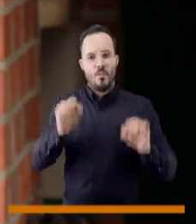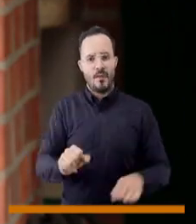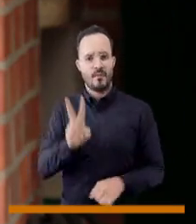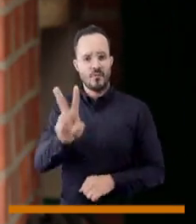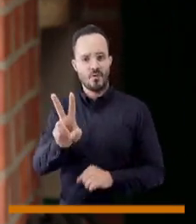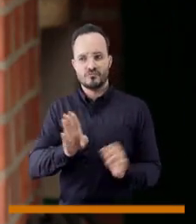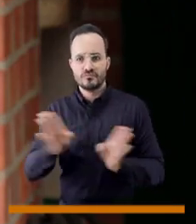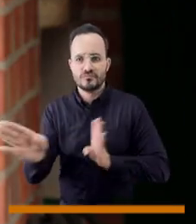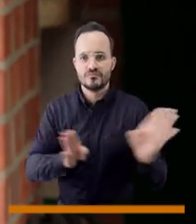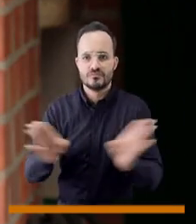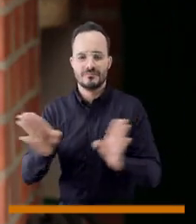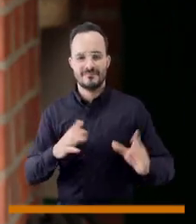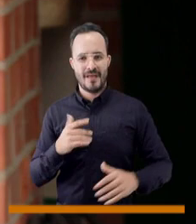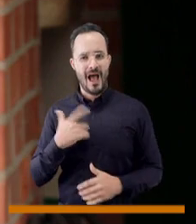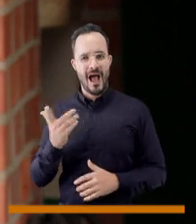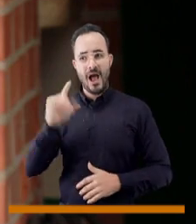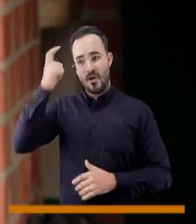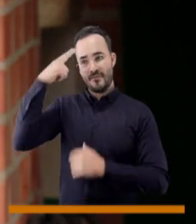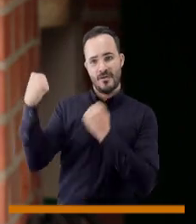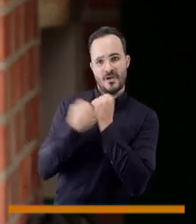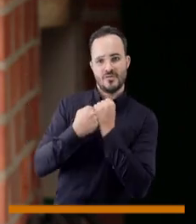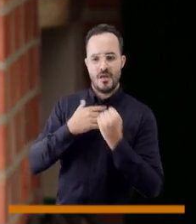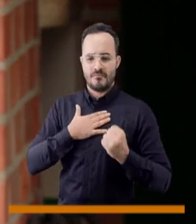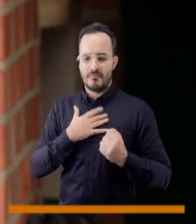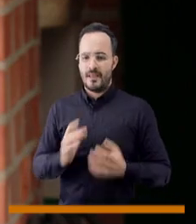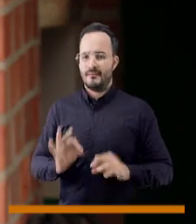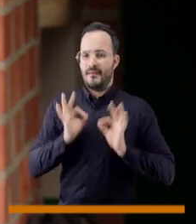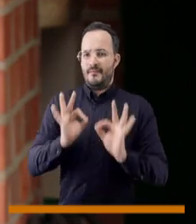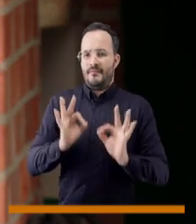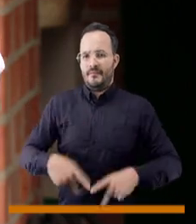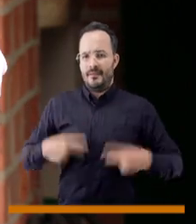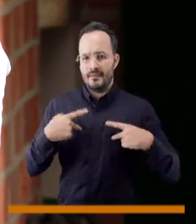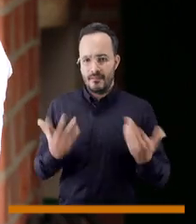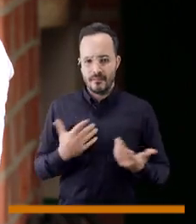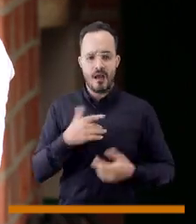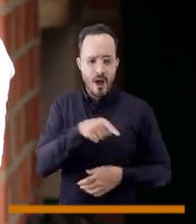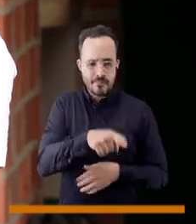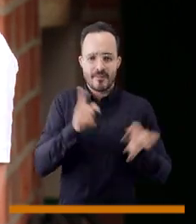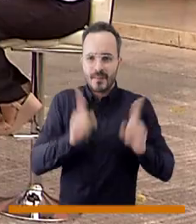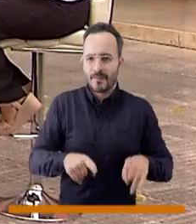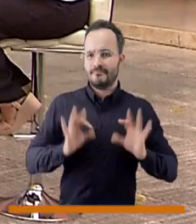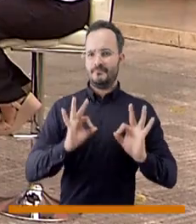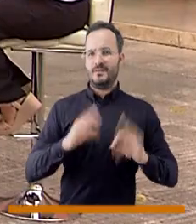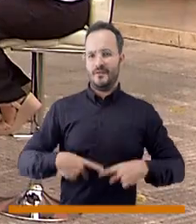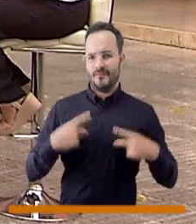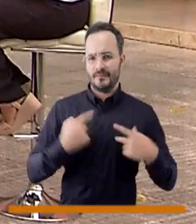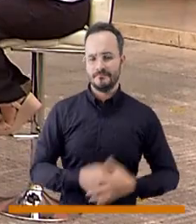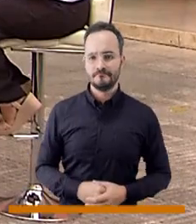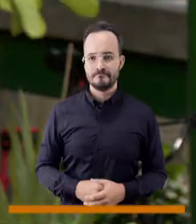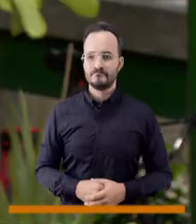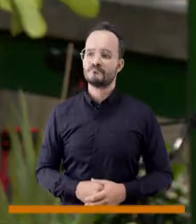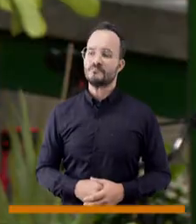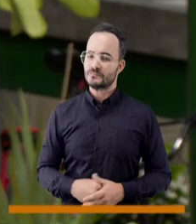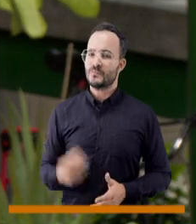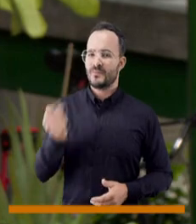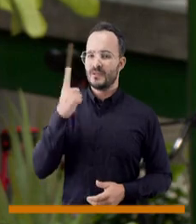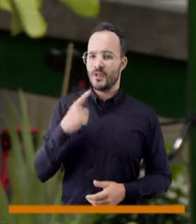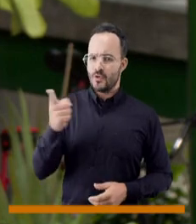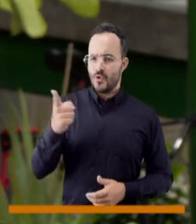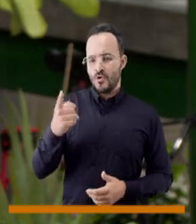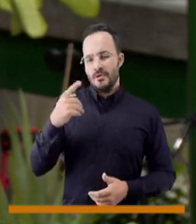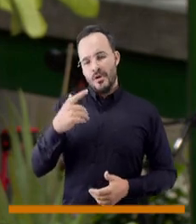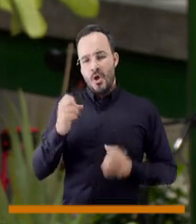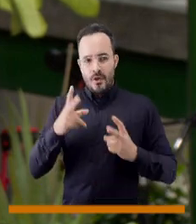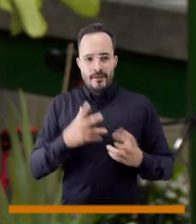nos garantice unos apoyos para nuestros chicos y poder tener una mejor de calidad de vida para todos. Magda, usted no solamente